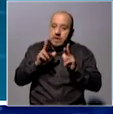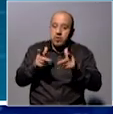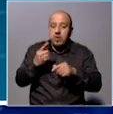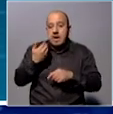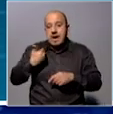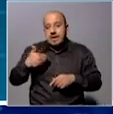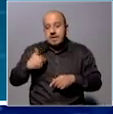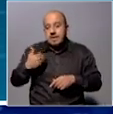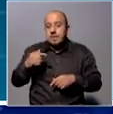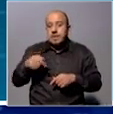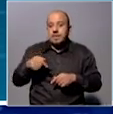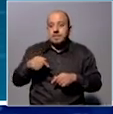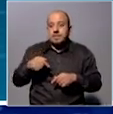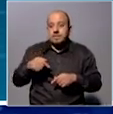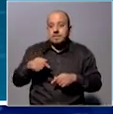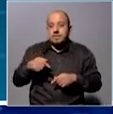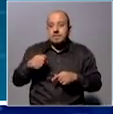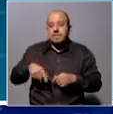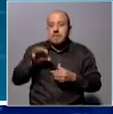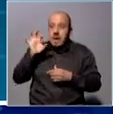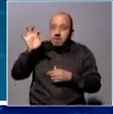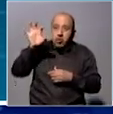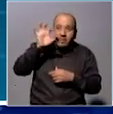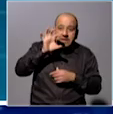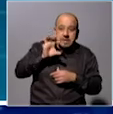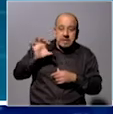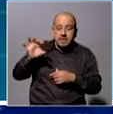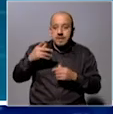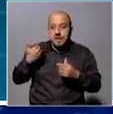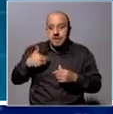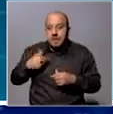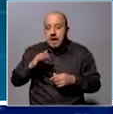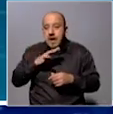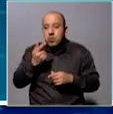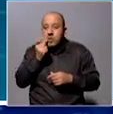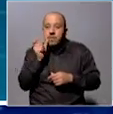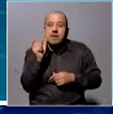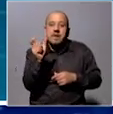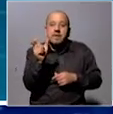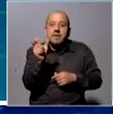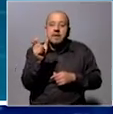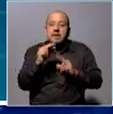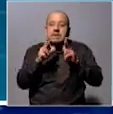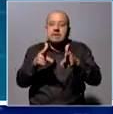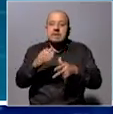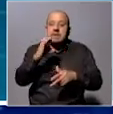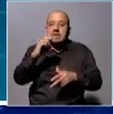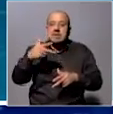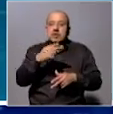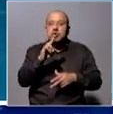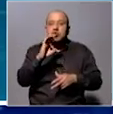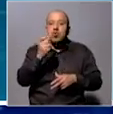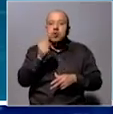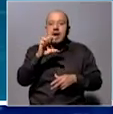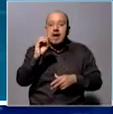Argentina, digamos en las provincias, en la Argentina, hay una palabra que se llama chúcaro, que yo no sé si en